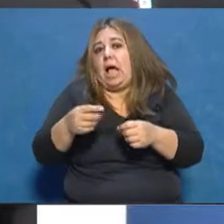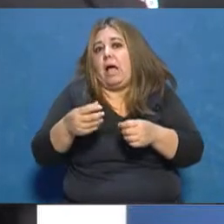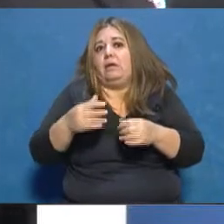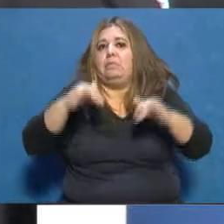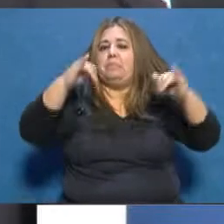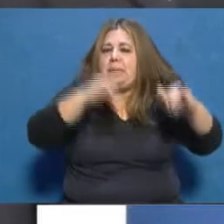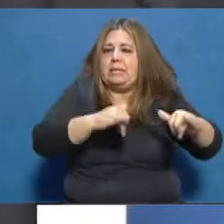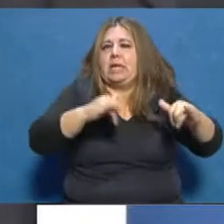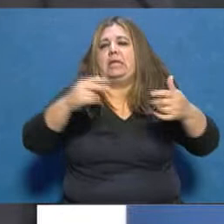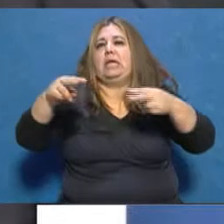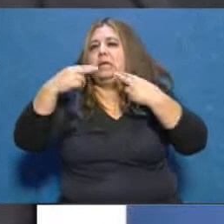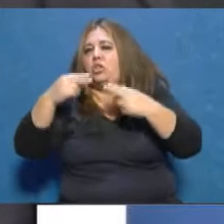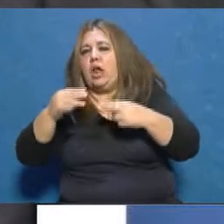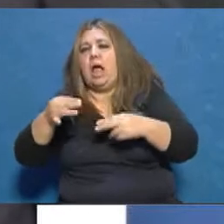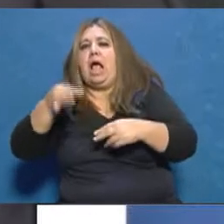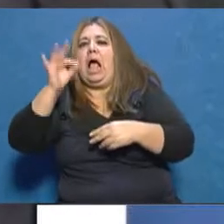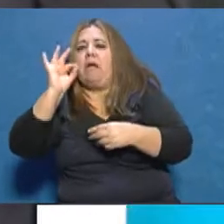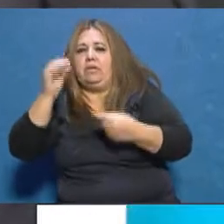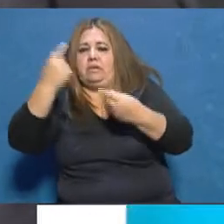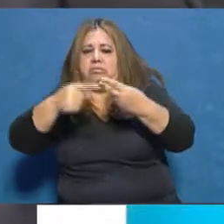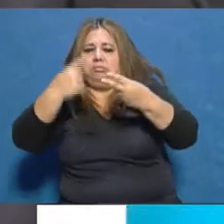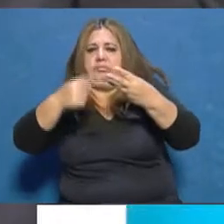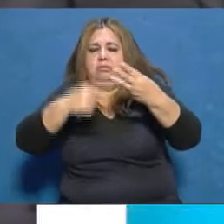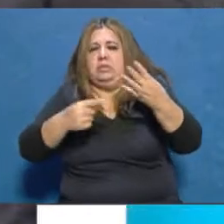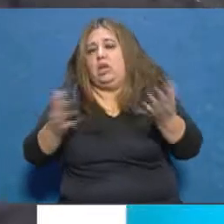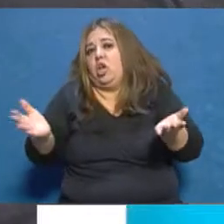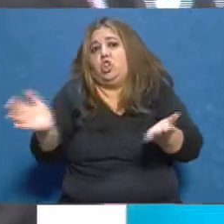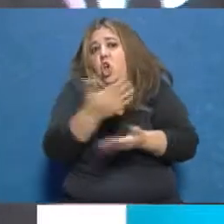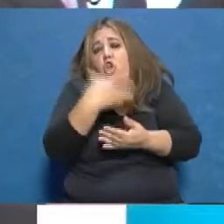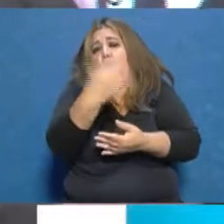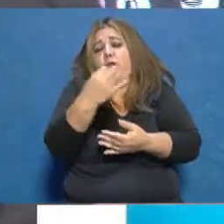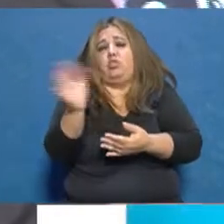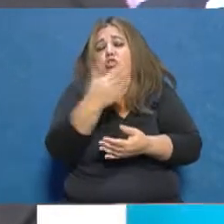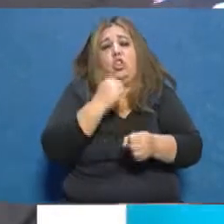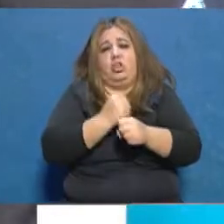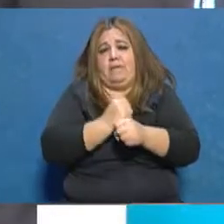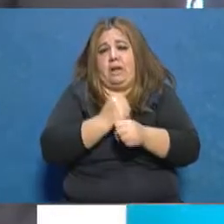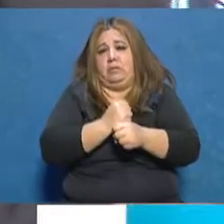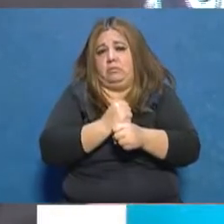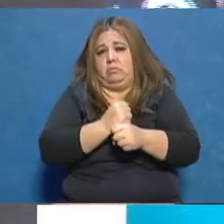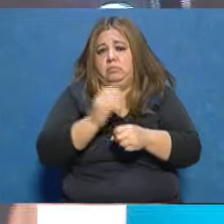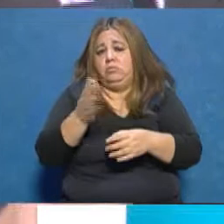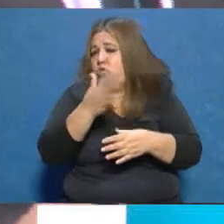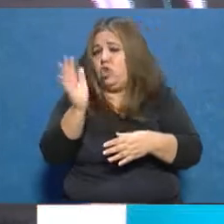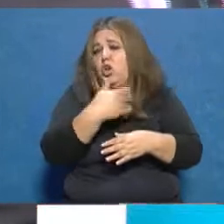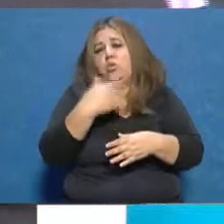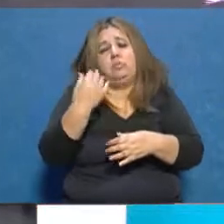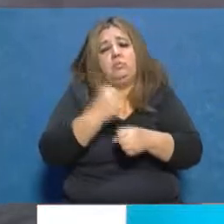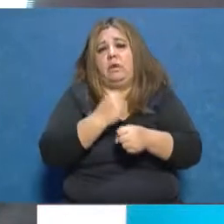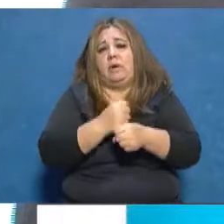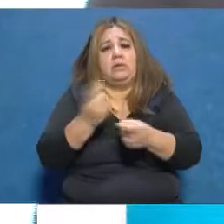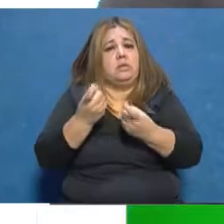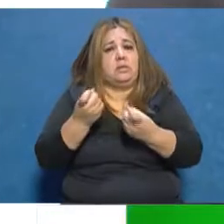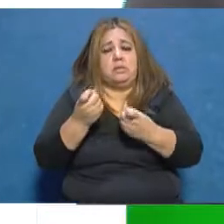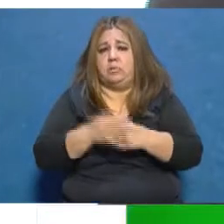pizzerías, restaurantes, café. Entonces creo que merecemos trabajar todos. Bueno, hasta ahí el